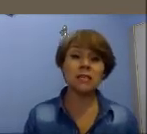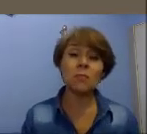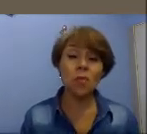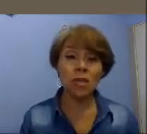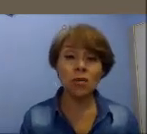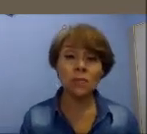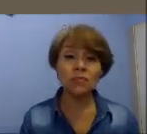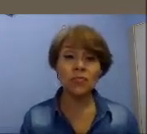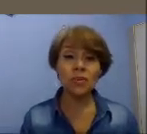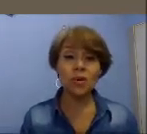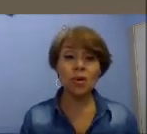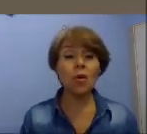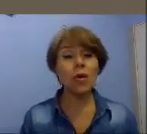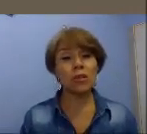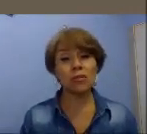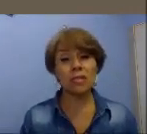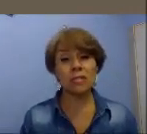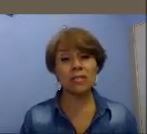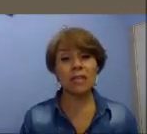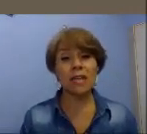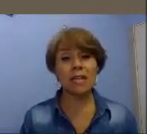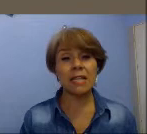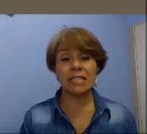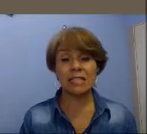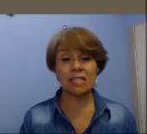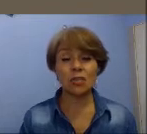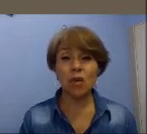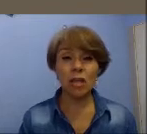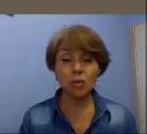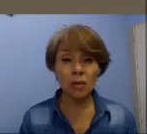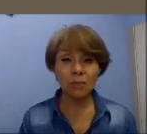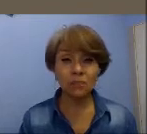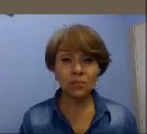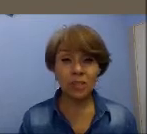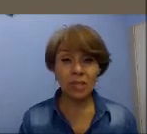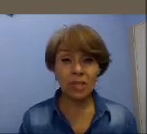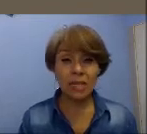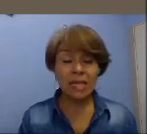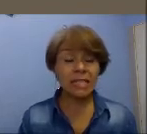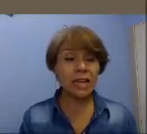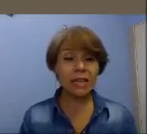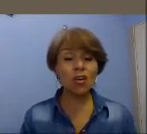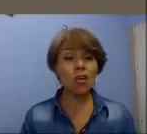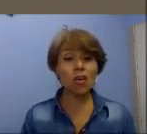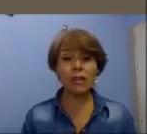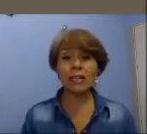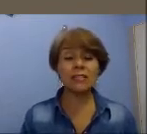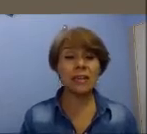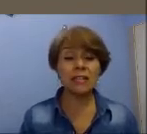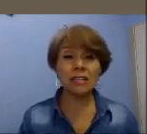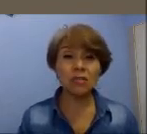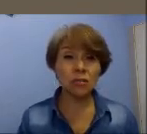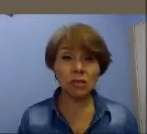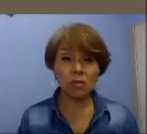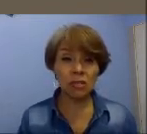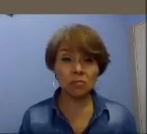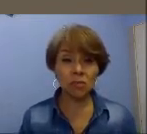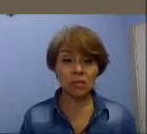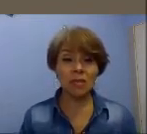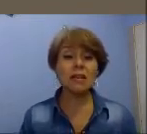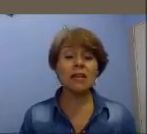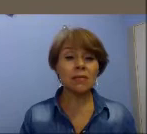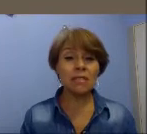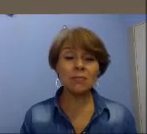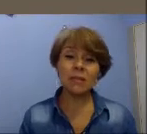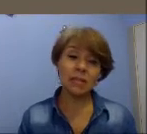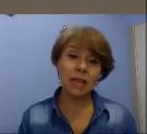dice sí puedo o en donde dice necesito ayuda. Ya que coloques las caritas donde